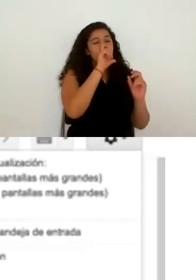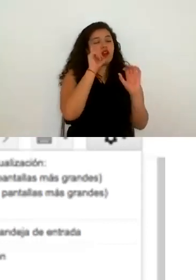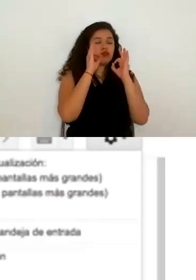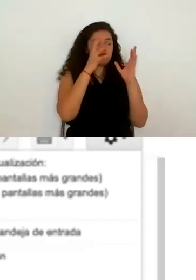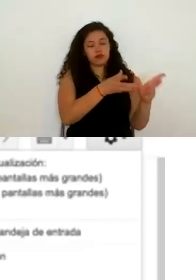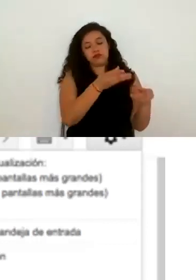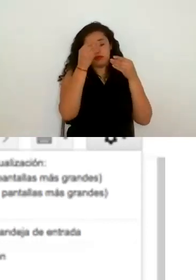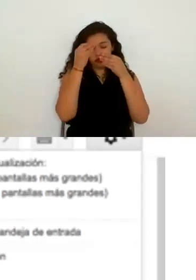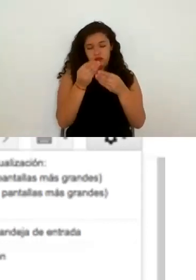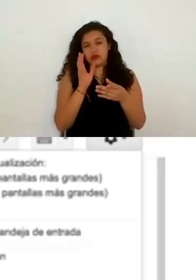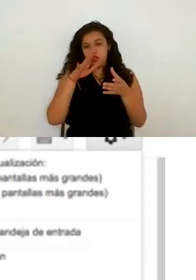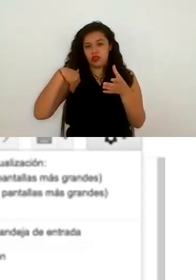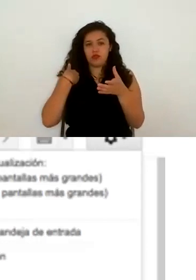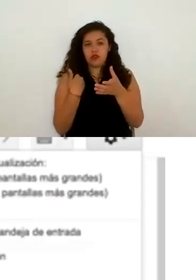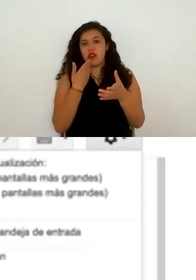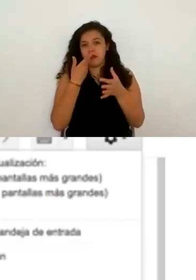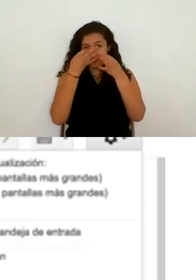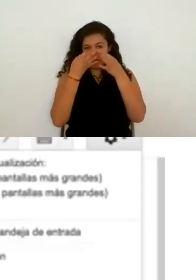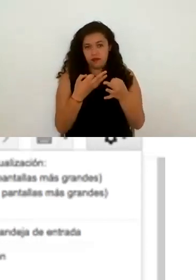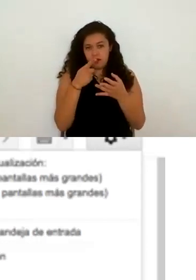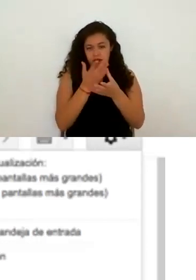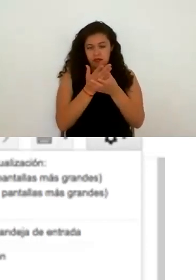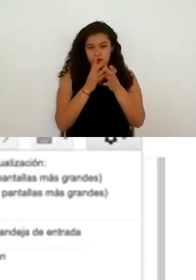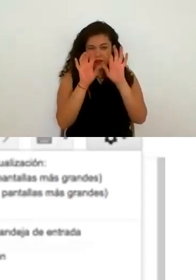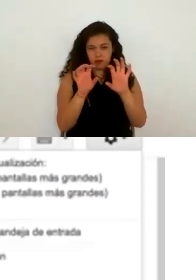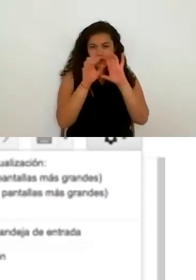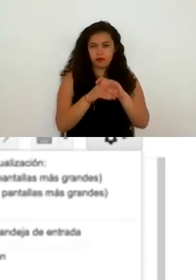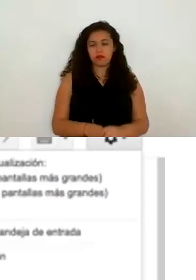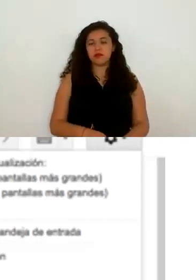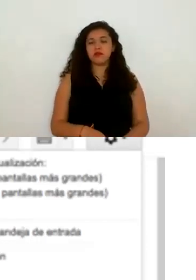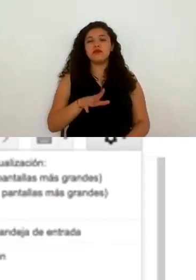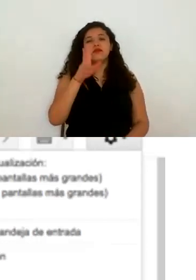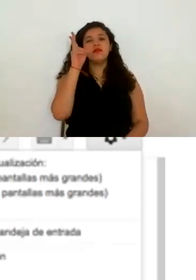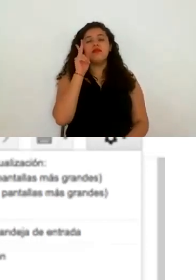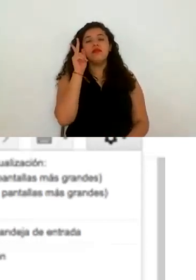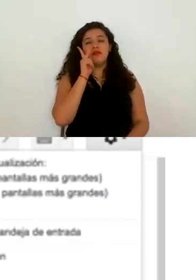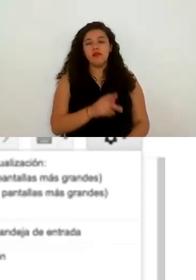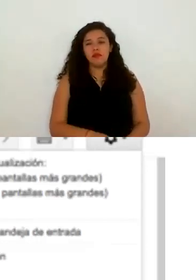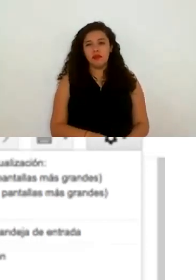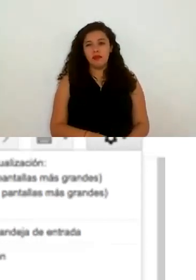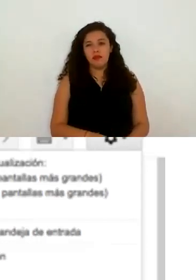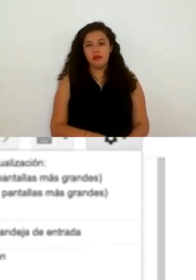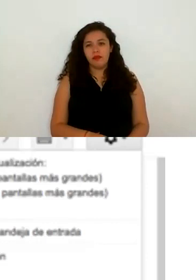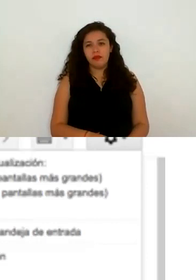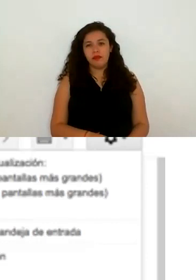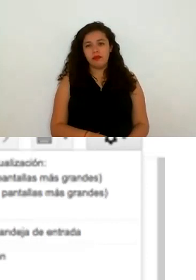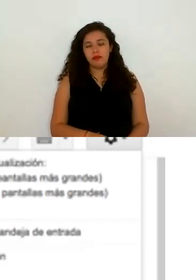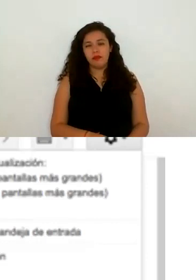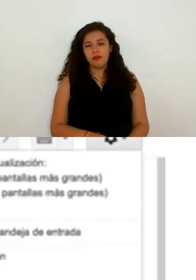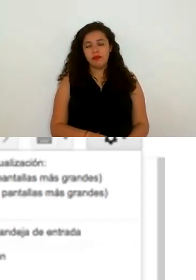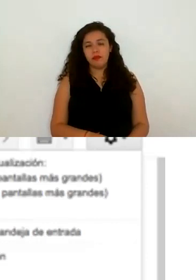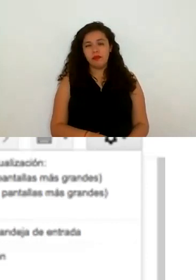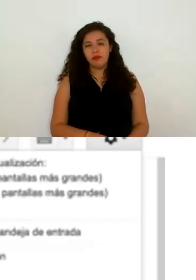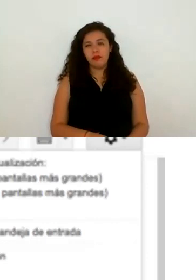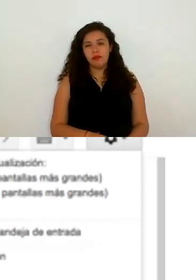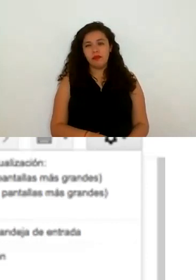se guarden en el expediente que corresponde. Y como evidencia pueden después ya etiquetarlo y